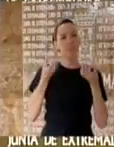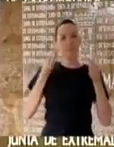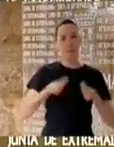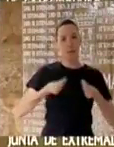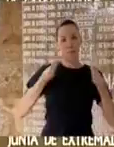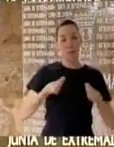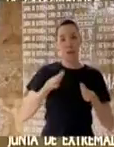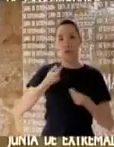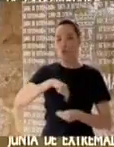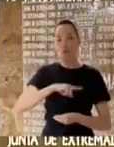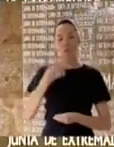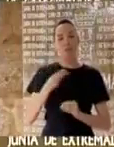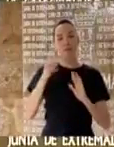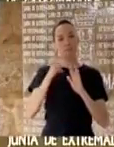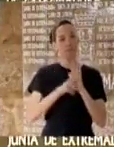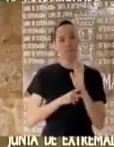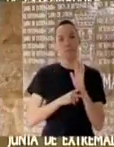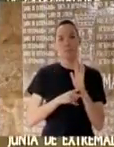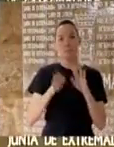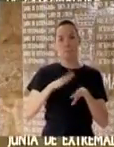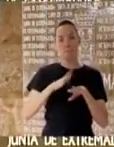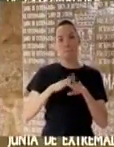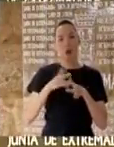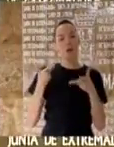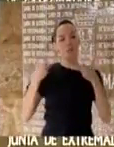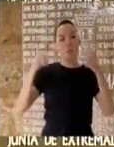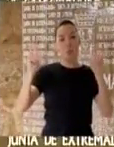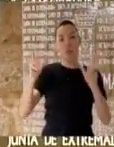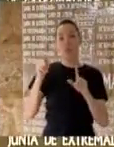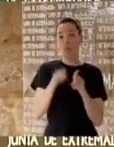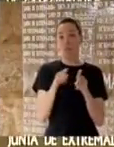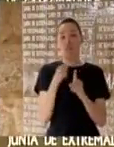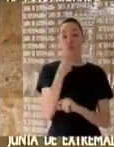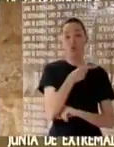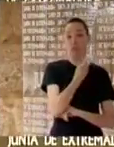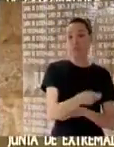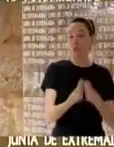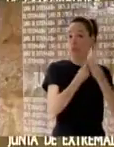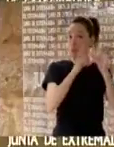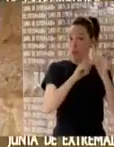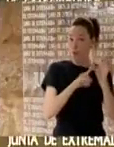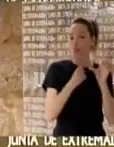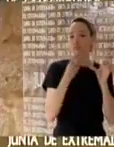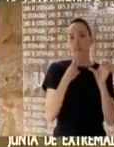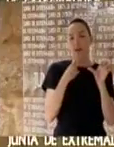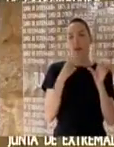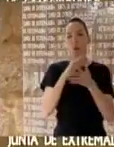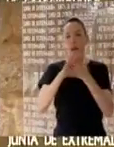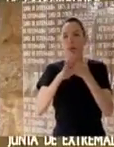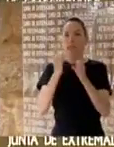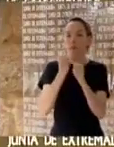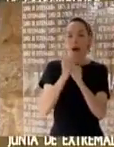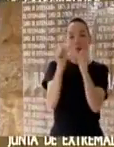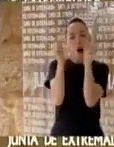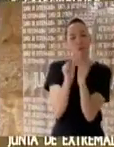ritual que es muy importante para la democracia, como bien ha dicho antes el presidente de la Junta de Extremadura. En democracia la forma también es importante, es